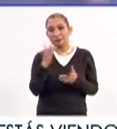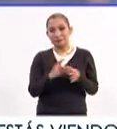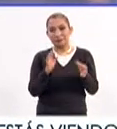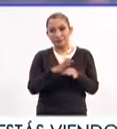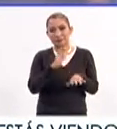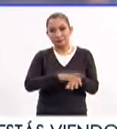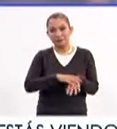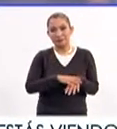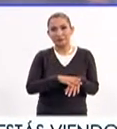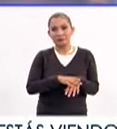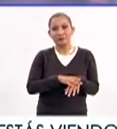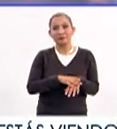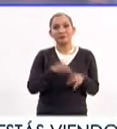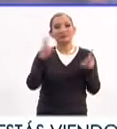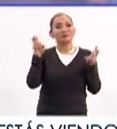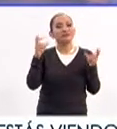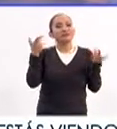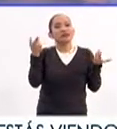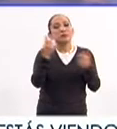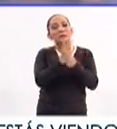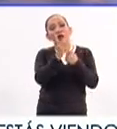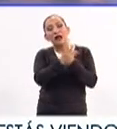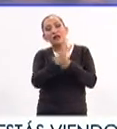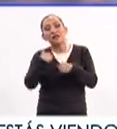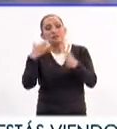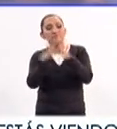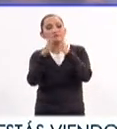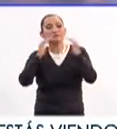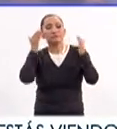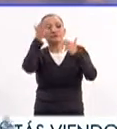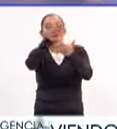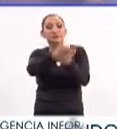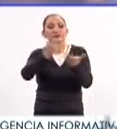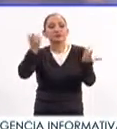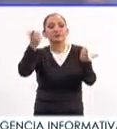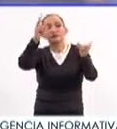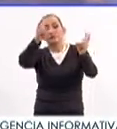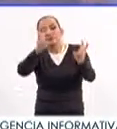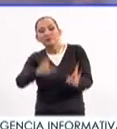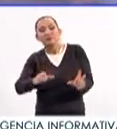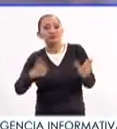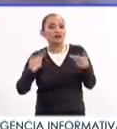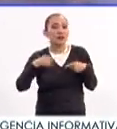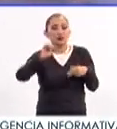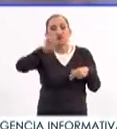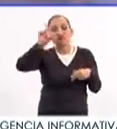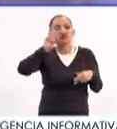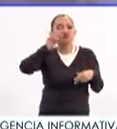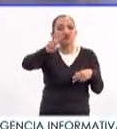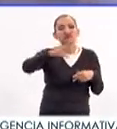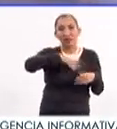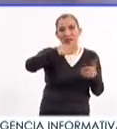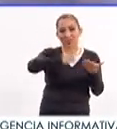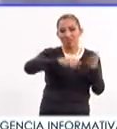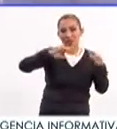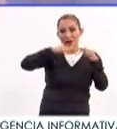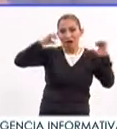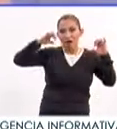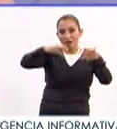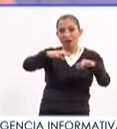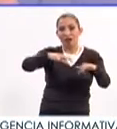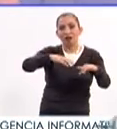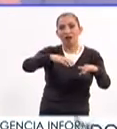más al respecto de qué países van a estar participando, uh-huh. qué tipo de personajes vamos a poder encontrar en este